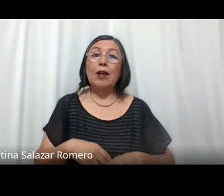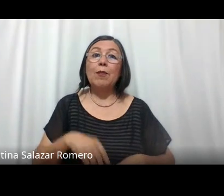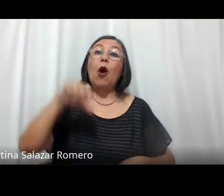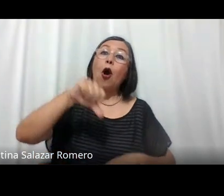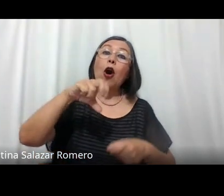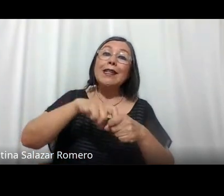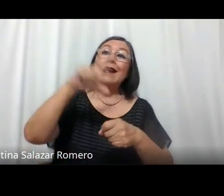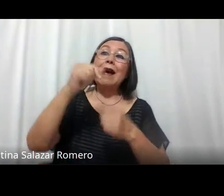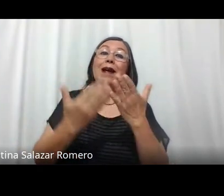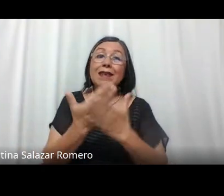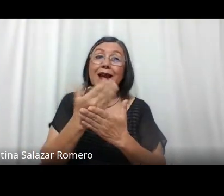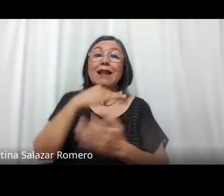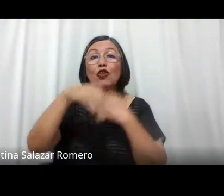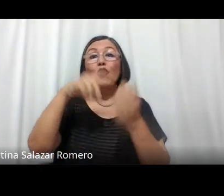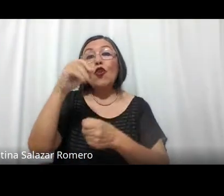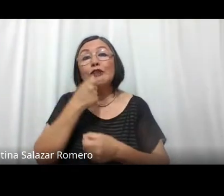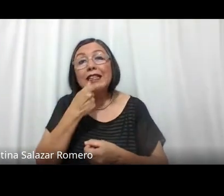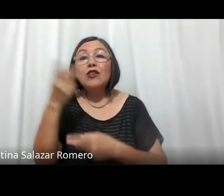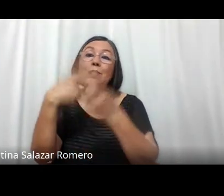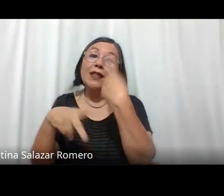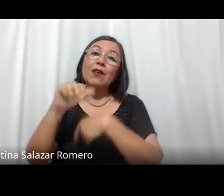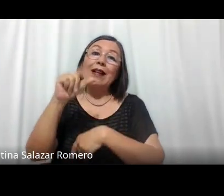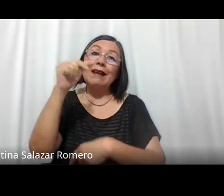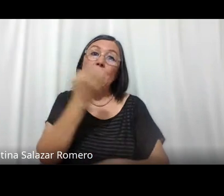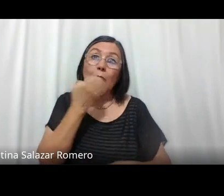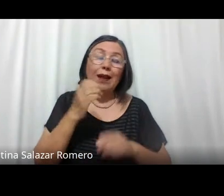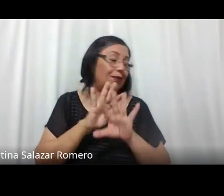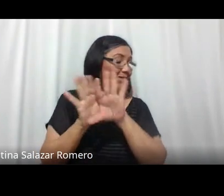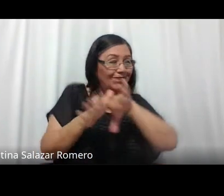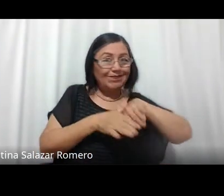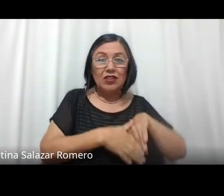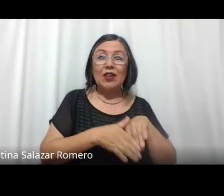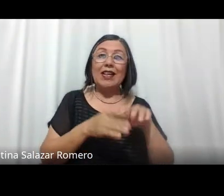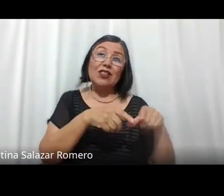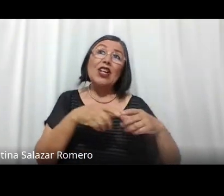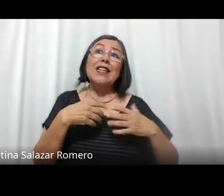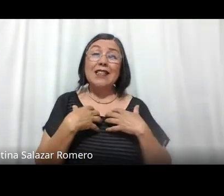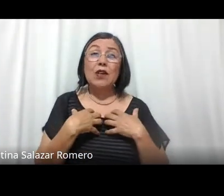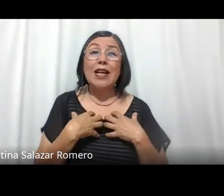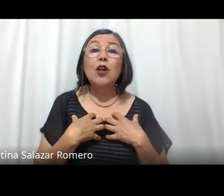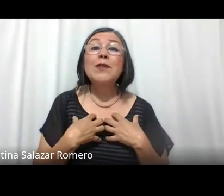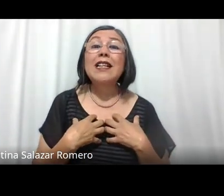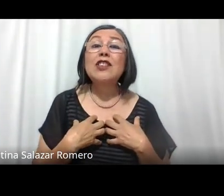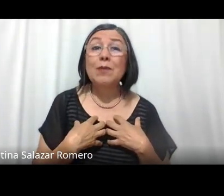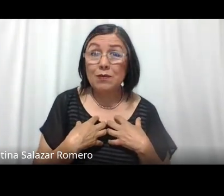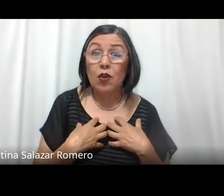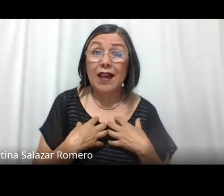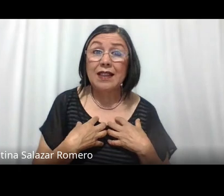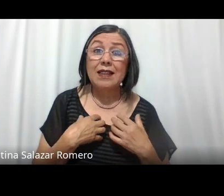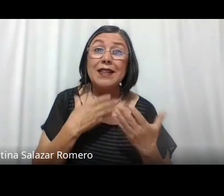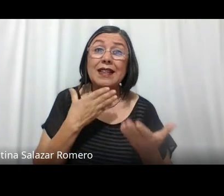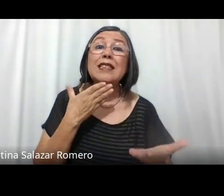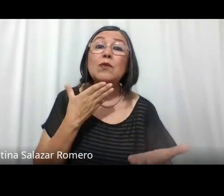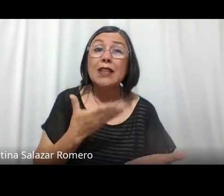por ejemplo, hoy en la mañana todos los niños vinieron a la escuela. No, eso sería una comunicación